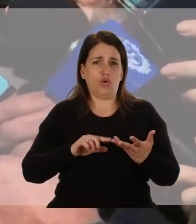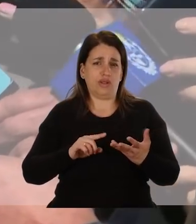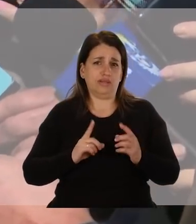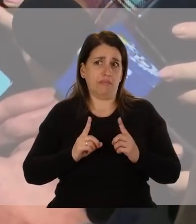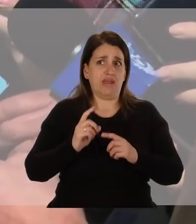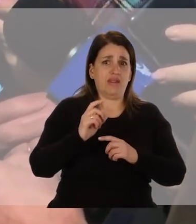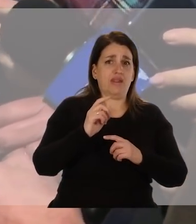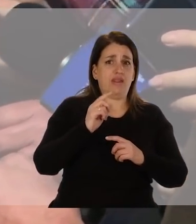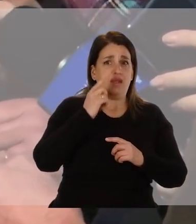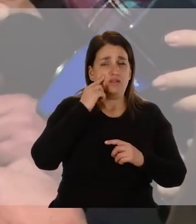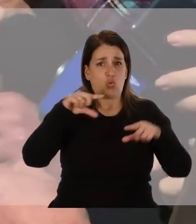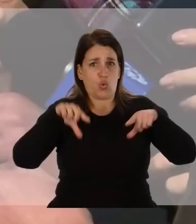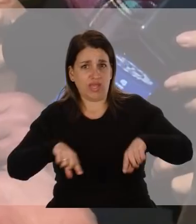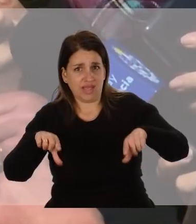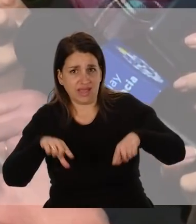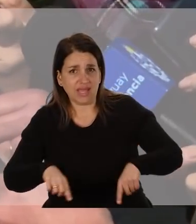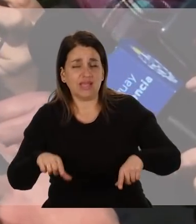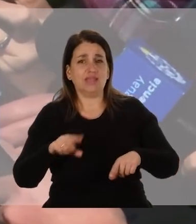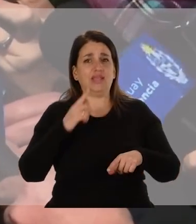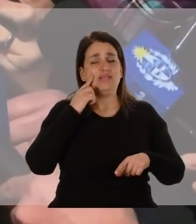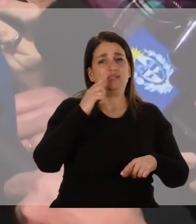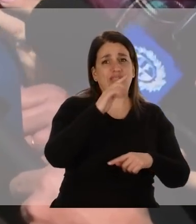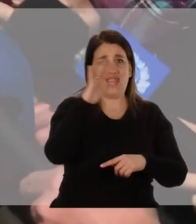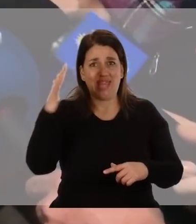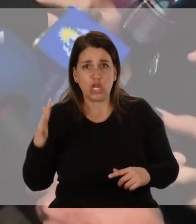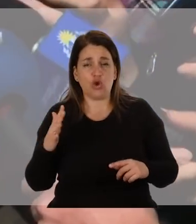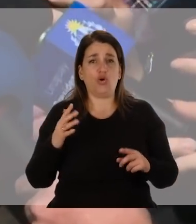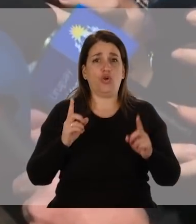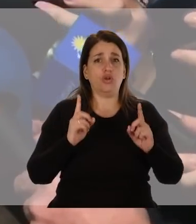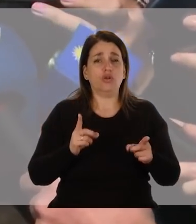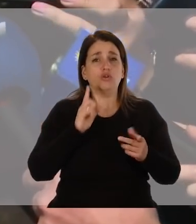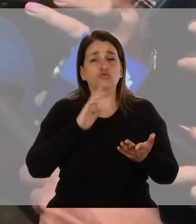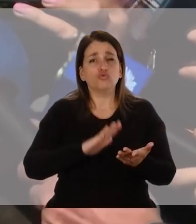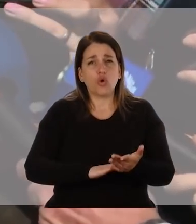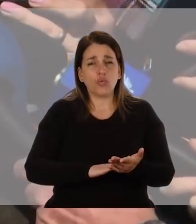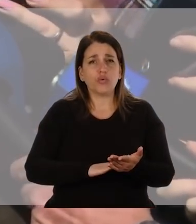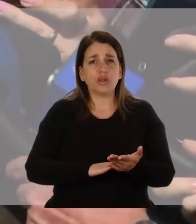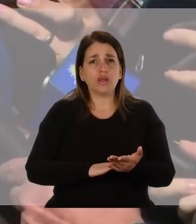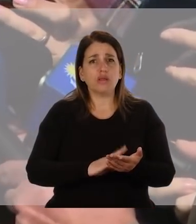senadores de, básicamente del interior, y los intendentes del interior,